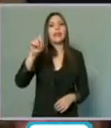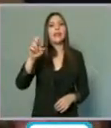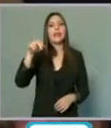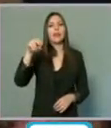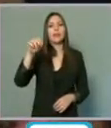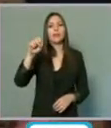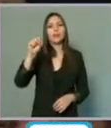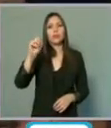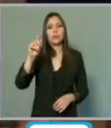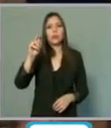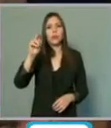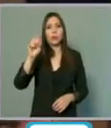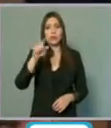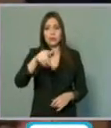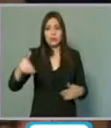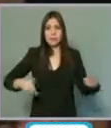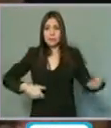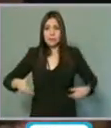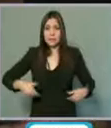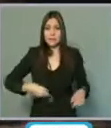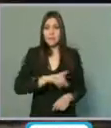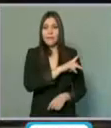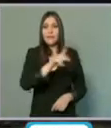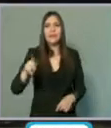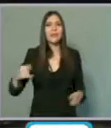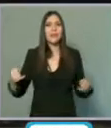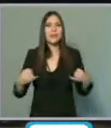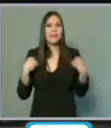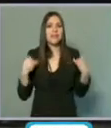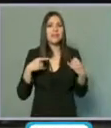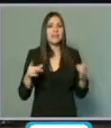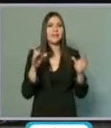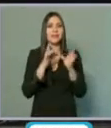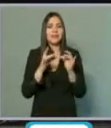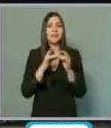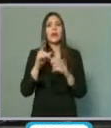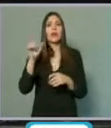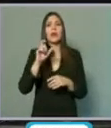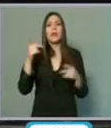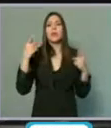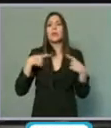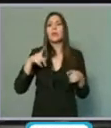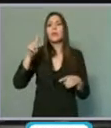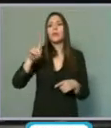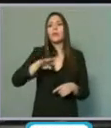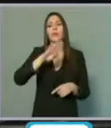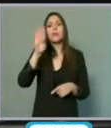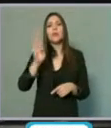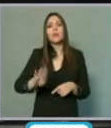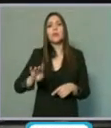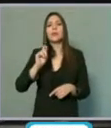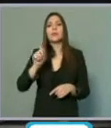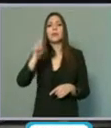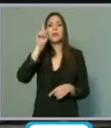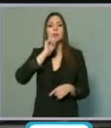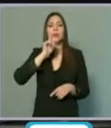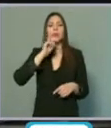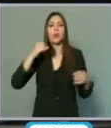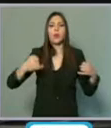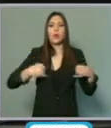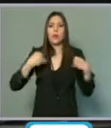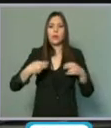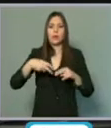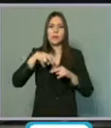jóvenes. Y el título alude a lo que queda de nosotros cuando se han ido nuestros seres queridos, porque se trata de una chica, una